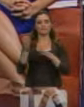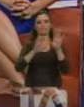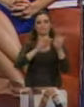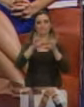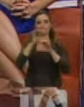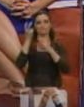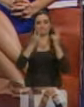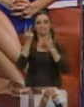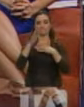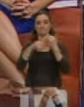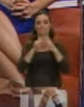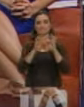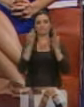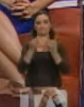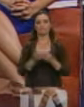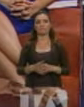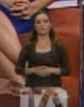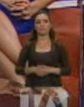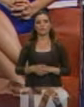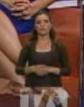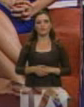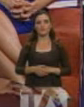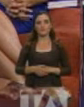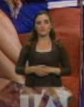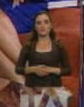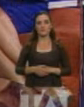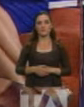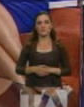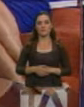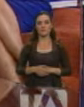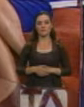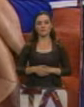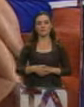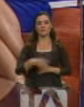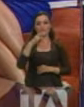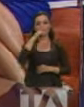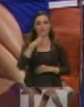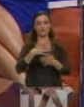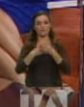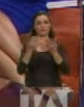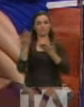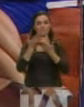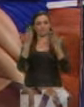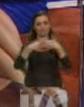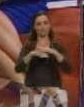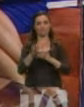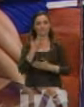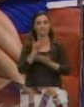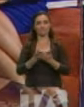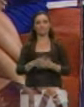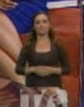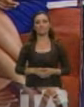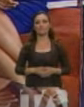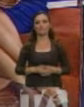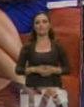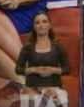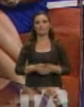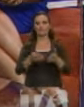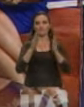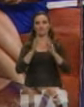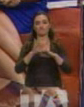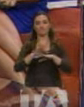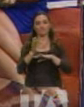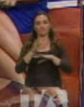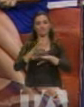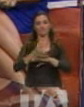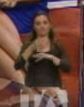Ciencias Naturales para toda la familia, sobre todo para los niños. Sí, les encanta este tipo de cosas a los más chiquititos. Con esto nos despedimos, gracias por su amable sintonía. Recuerde que tenemos una